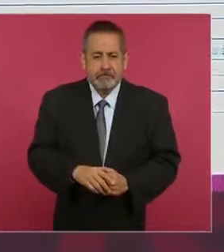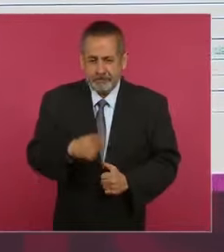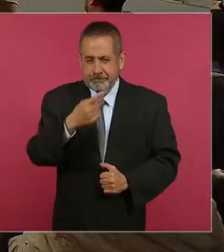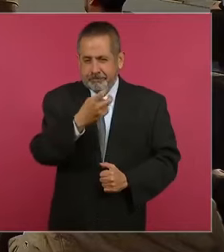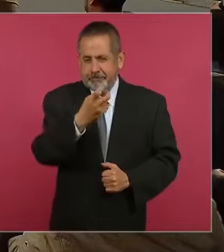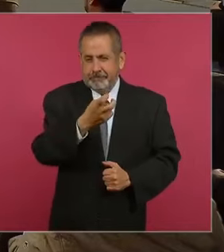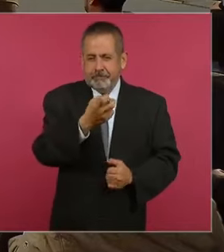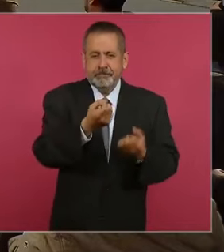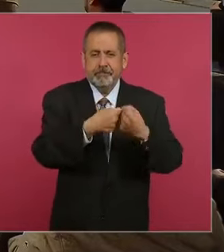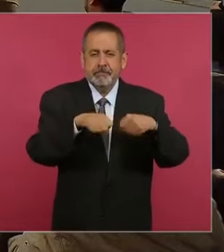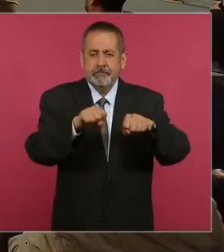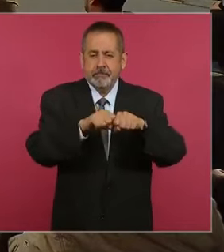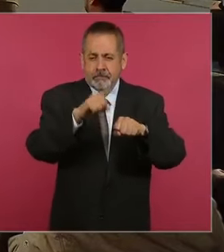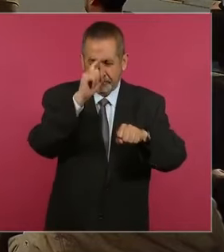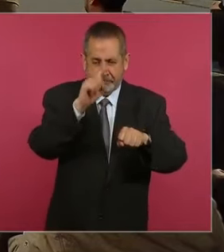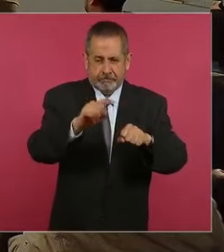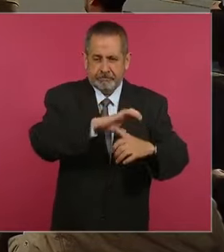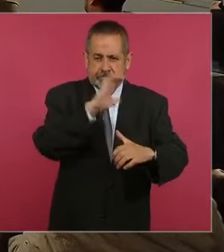Entonces,